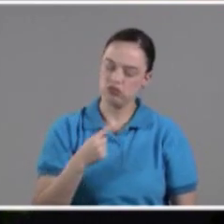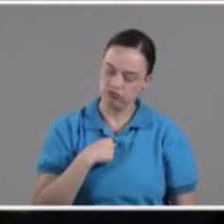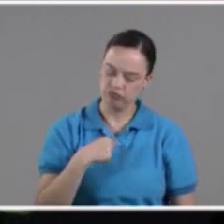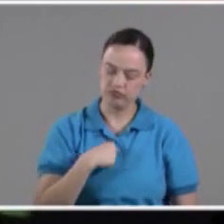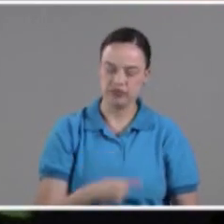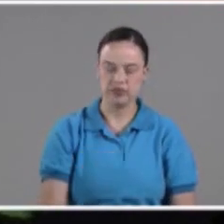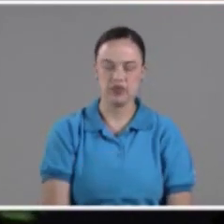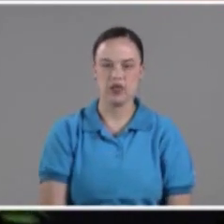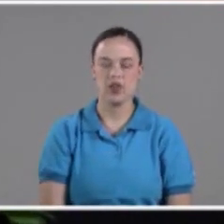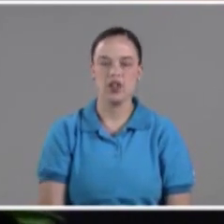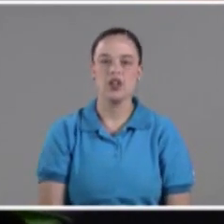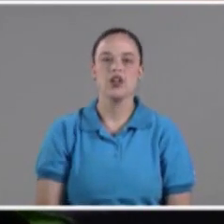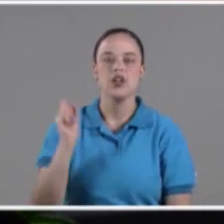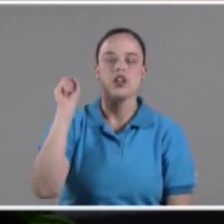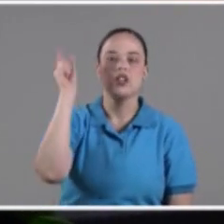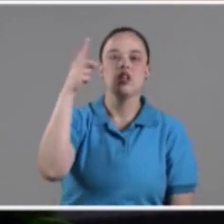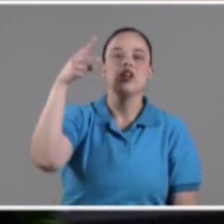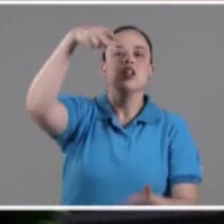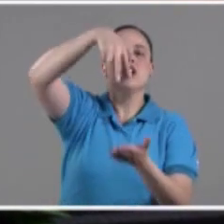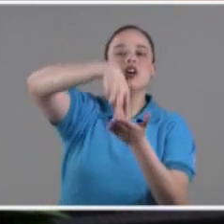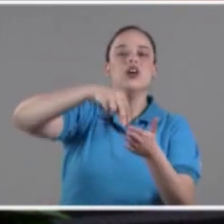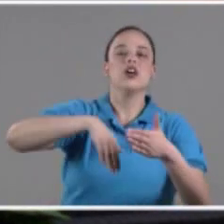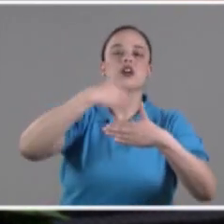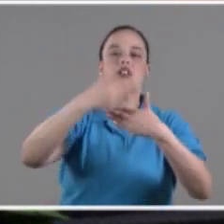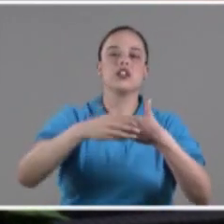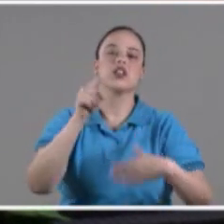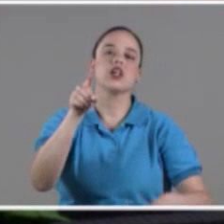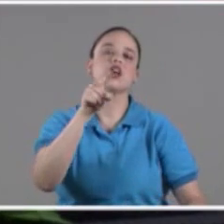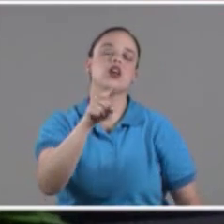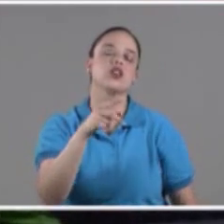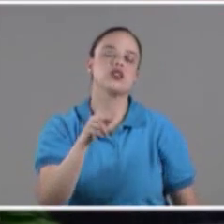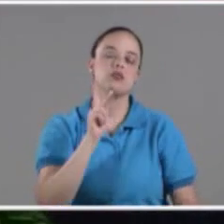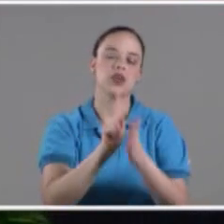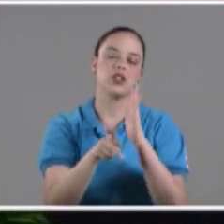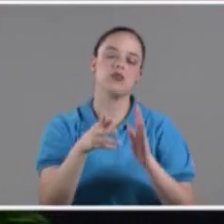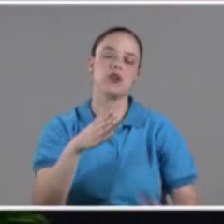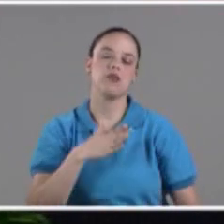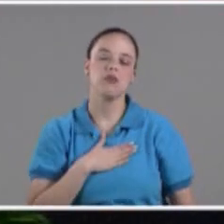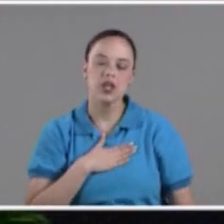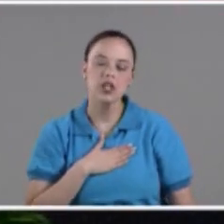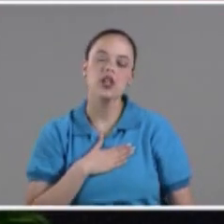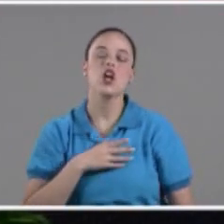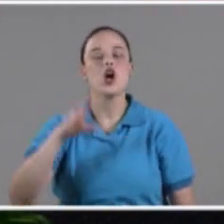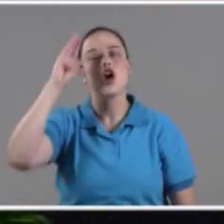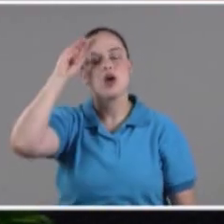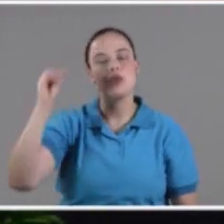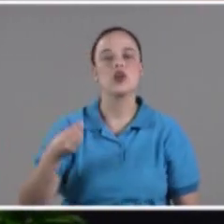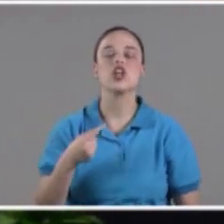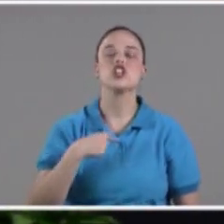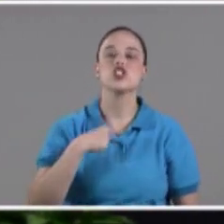y David se para enfrente de ellos y le dice Mátame a mí yo fui el que mandé a hacer el censo